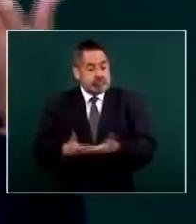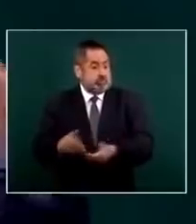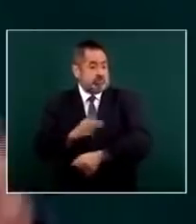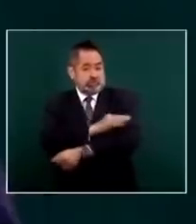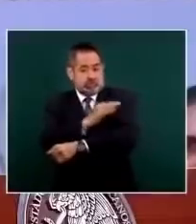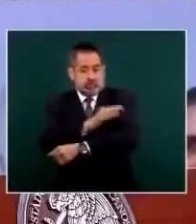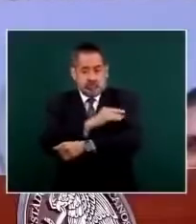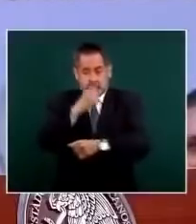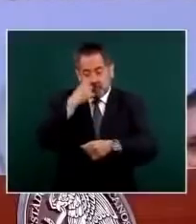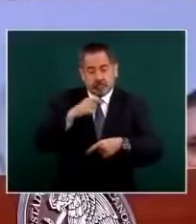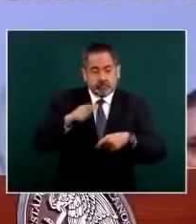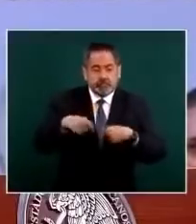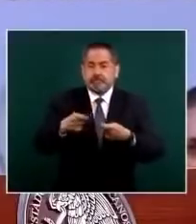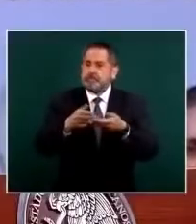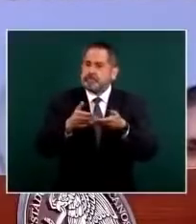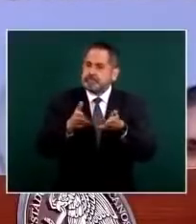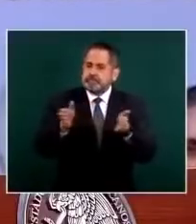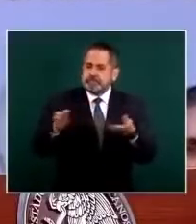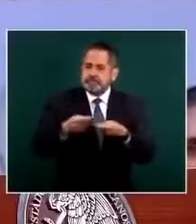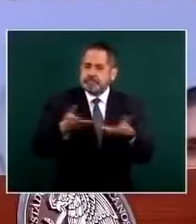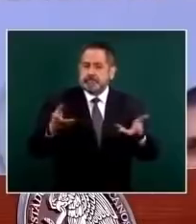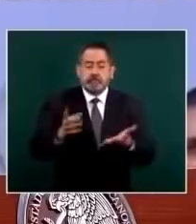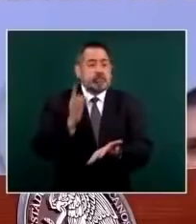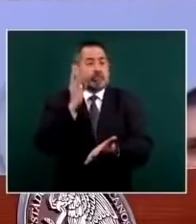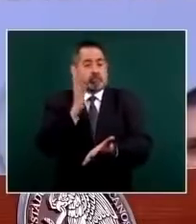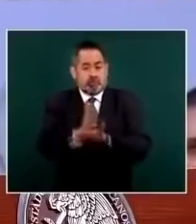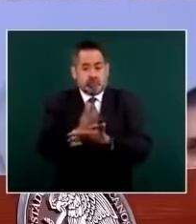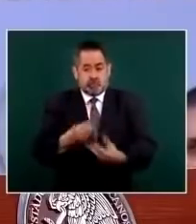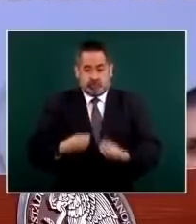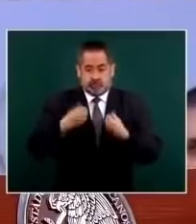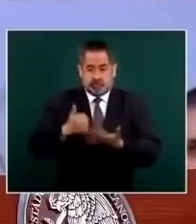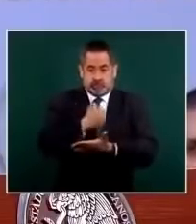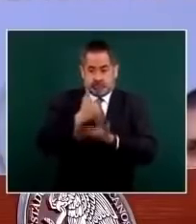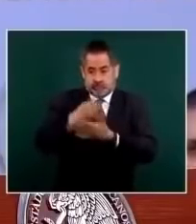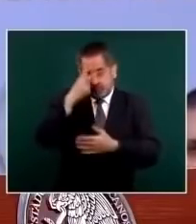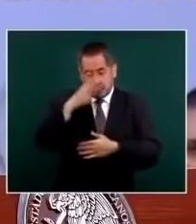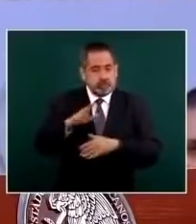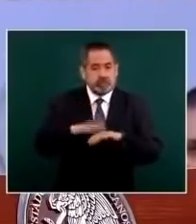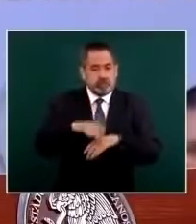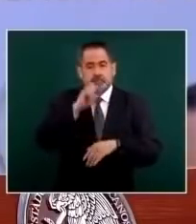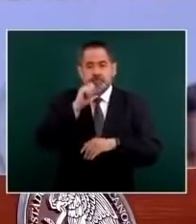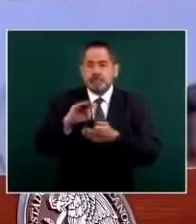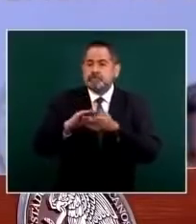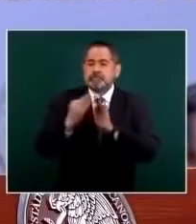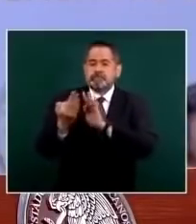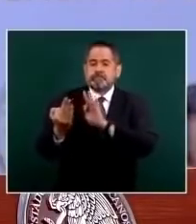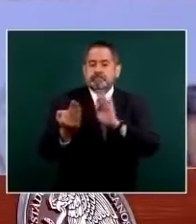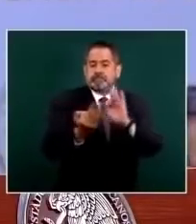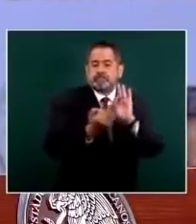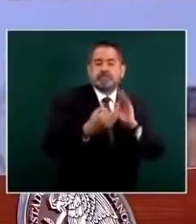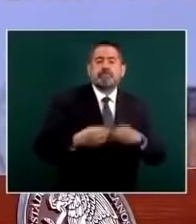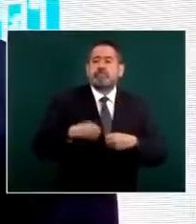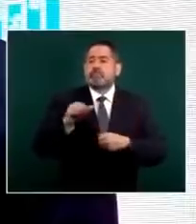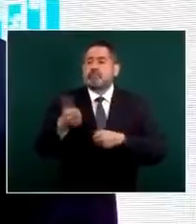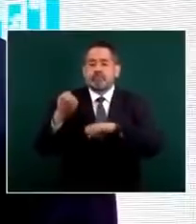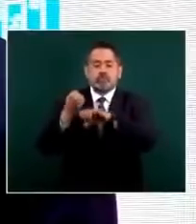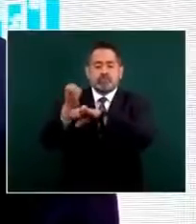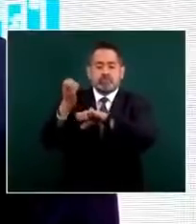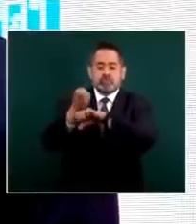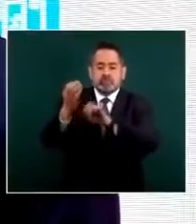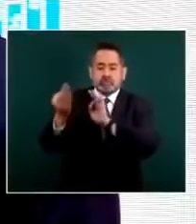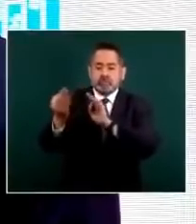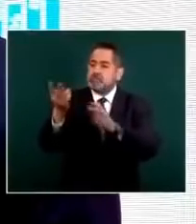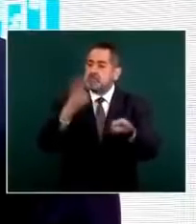casi 300.000 y en la extraoficial 600.000 exhorto a la población a vacunarse porque dije así se reducen